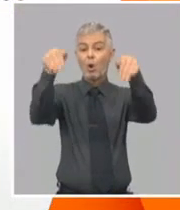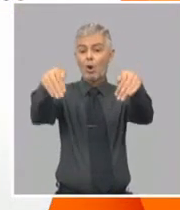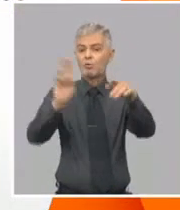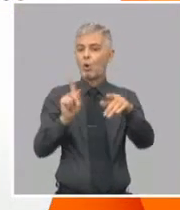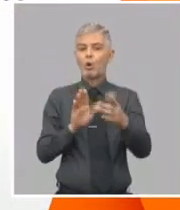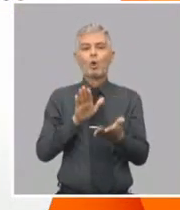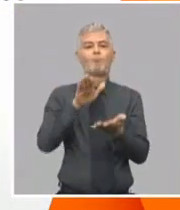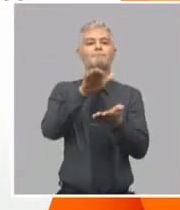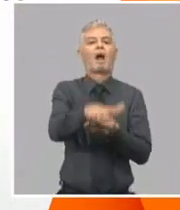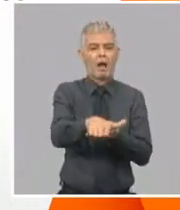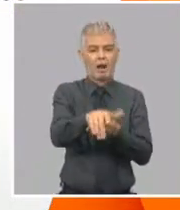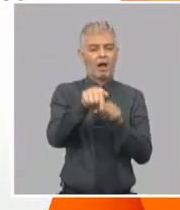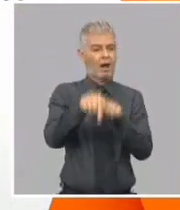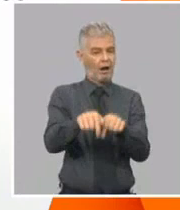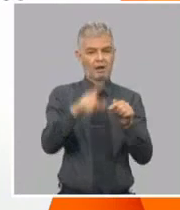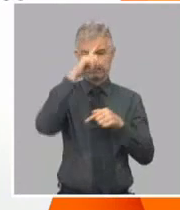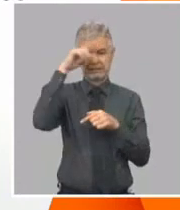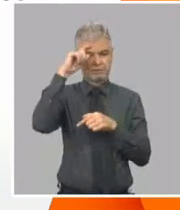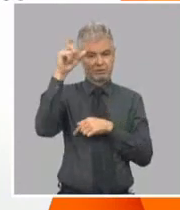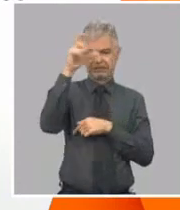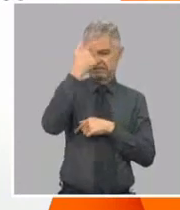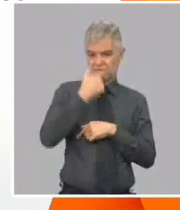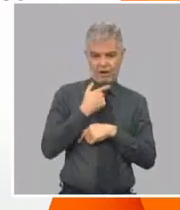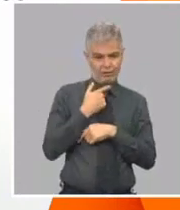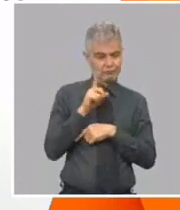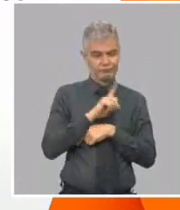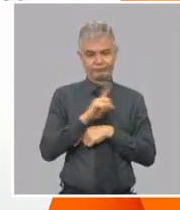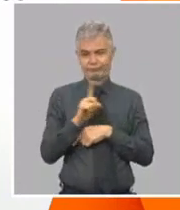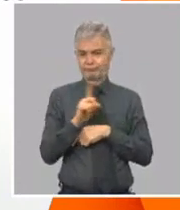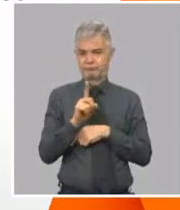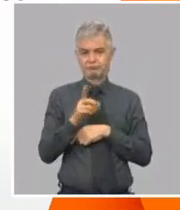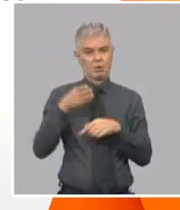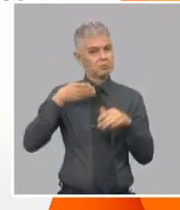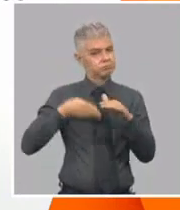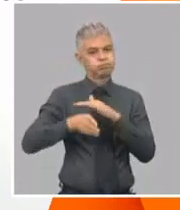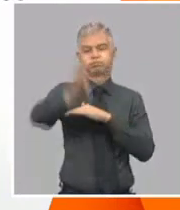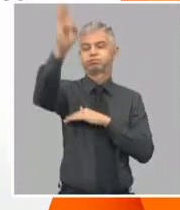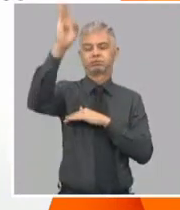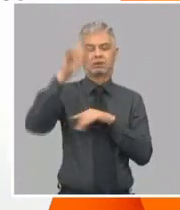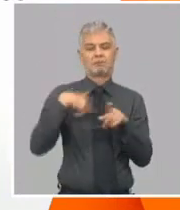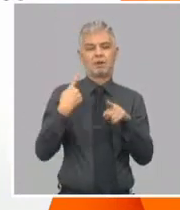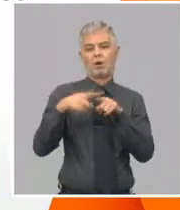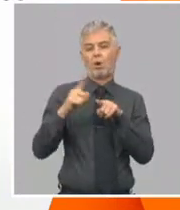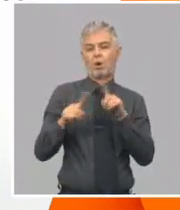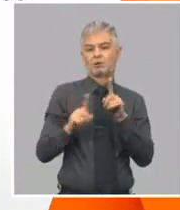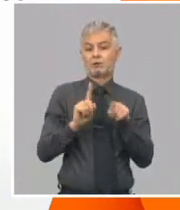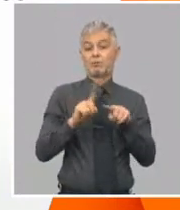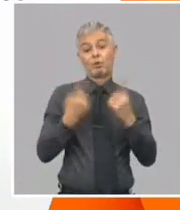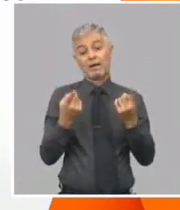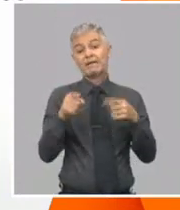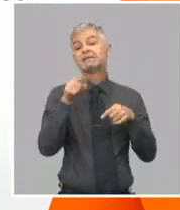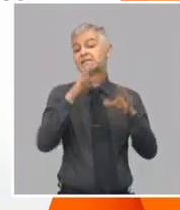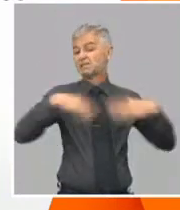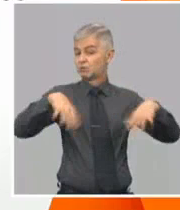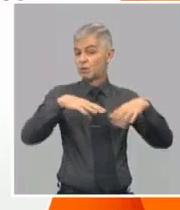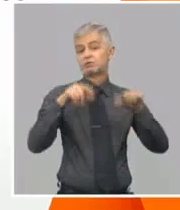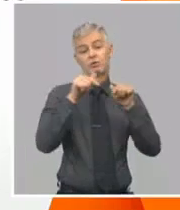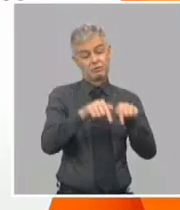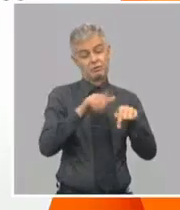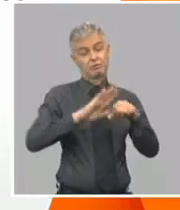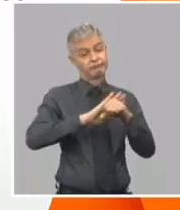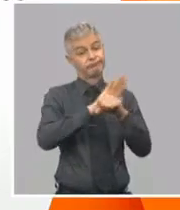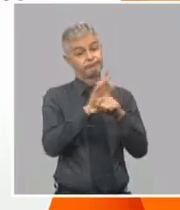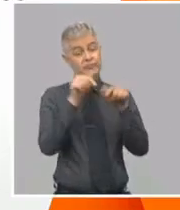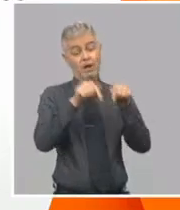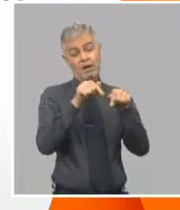paradas en esa provincia ni los trenes harán parada en esa provincia por el momento por la situación en que se encuentra ambas